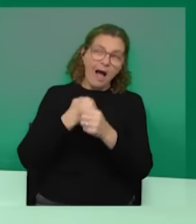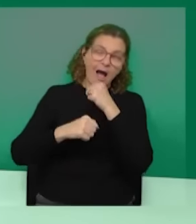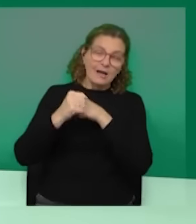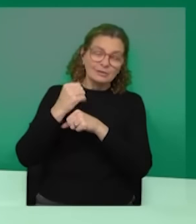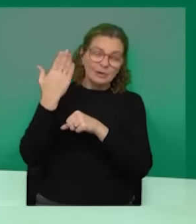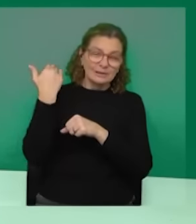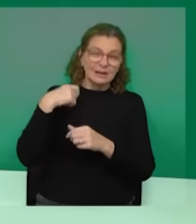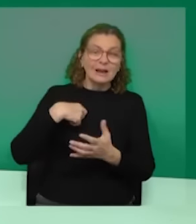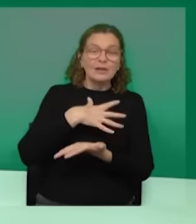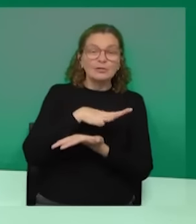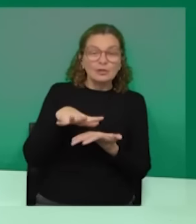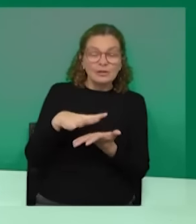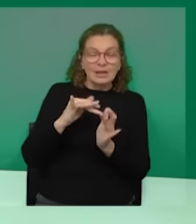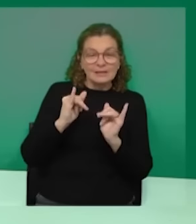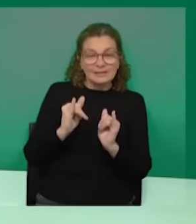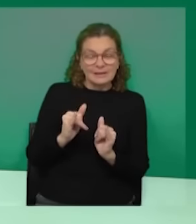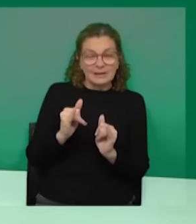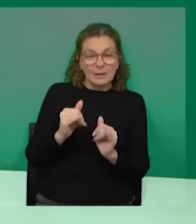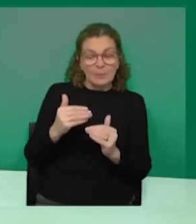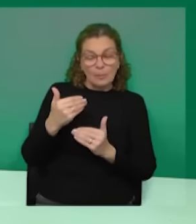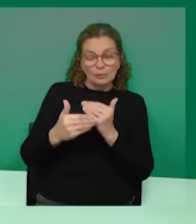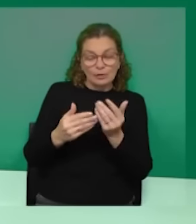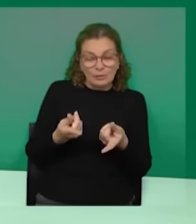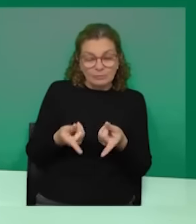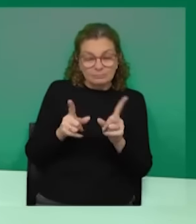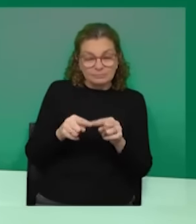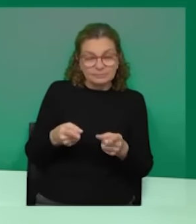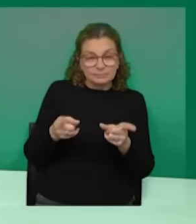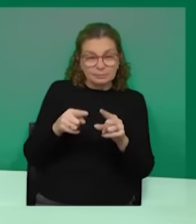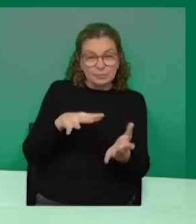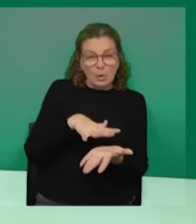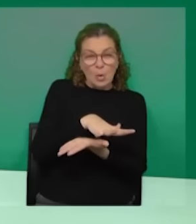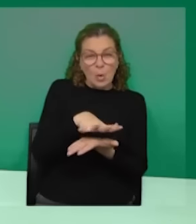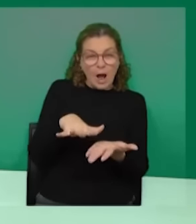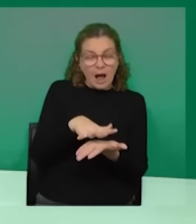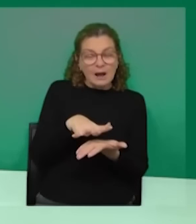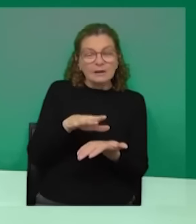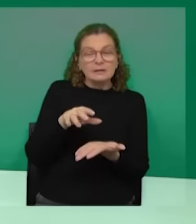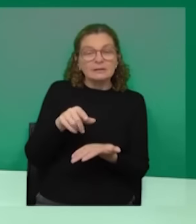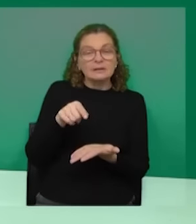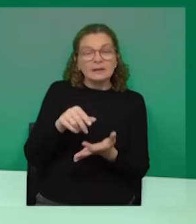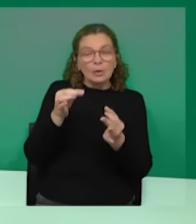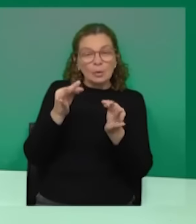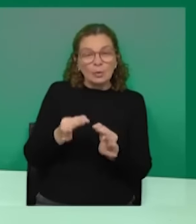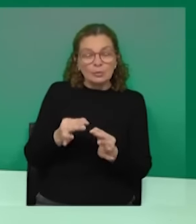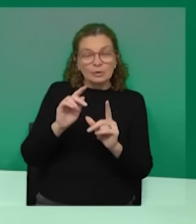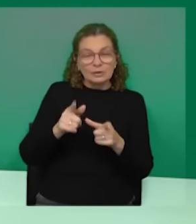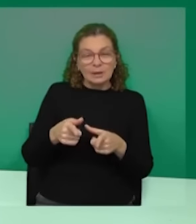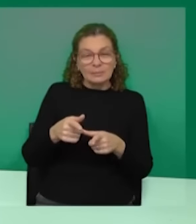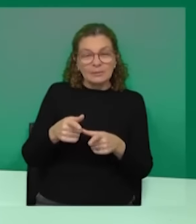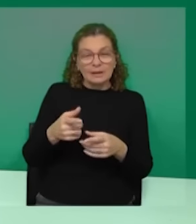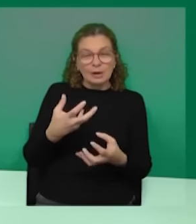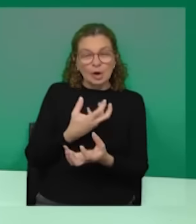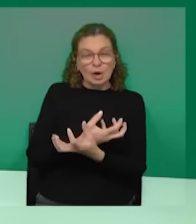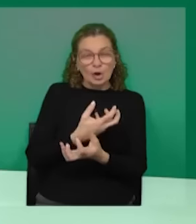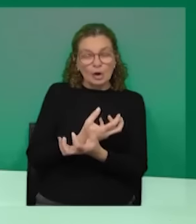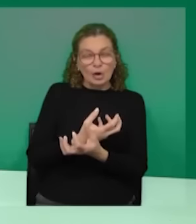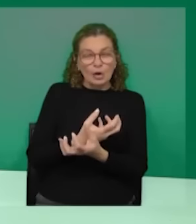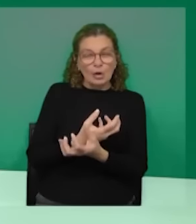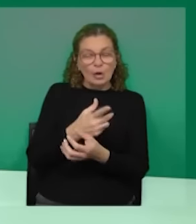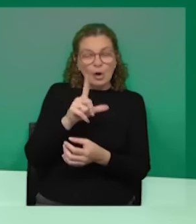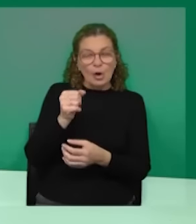sociedad civil fue parte del proceso de recuperación de ese solar justamente y también el arqueólogo y antropólogo